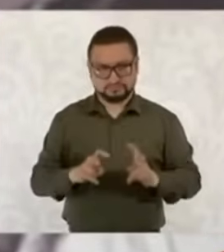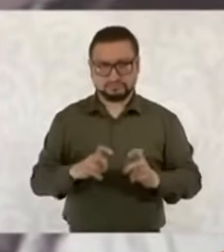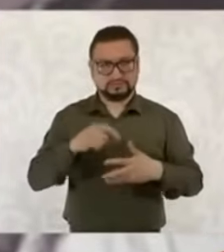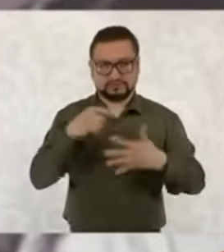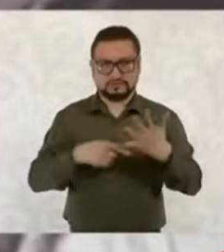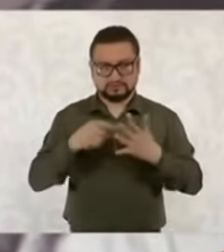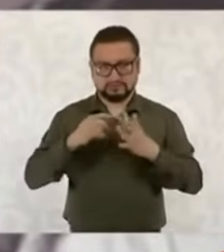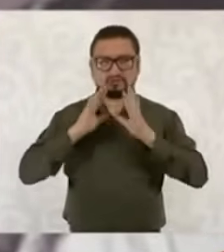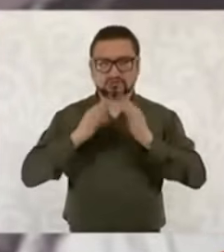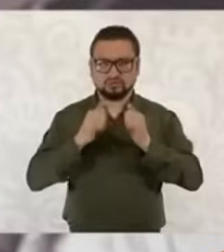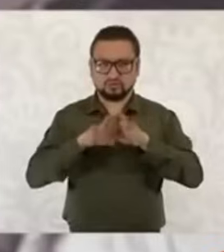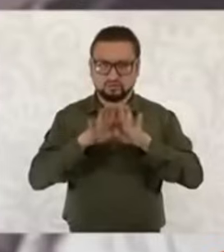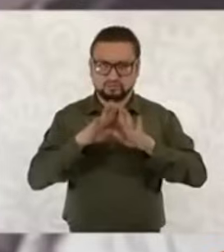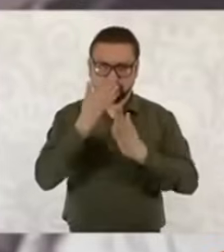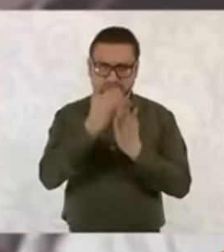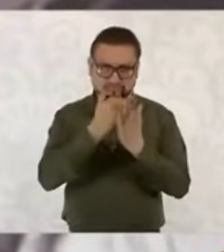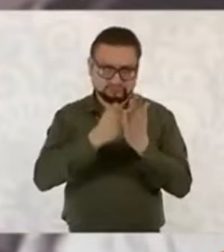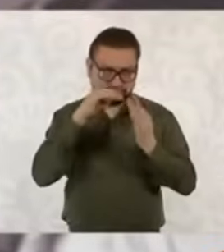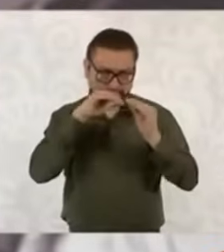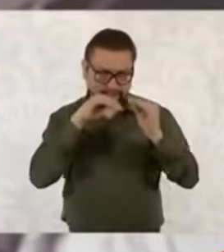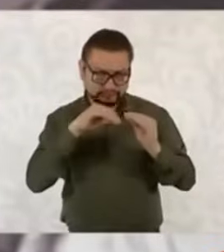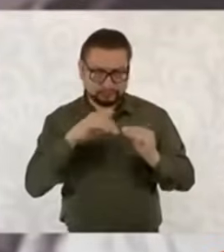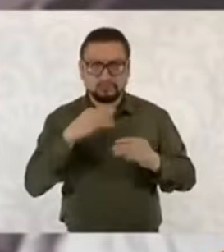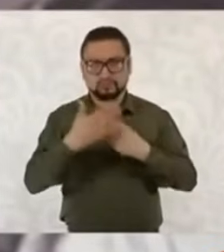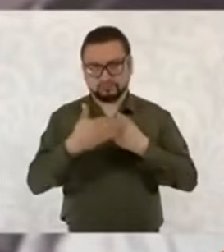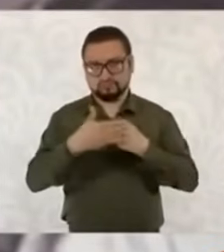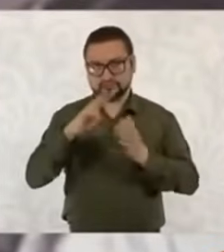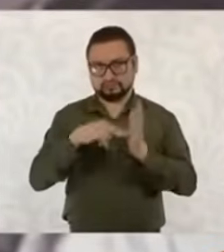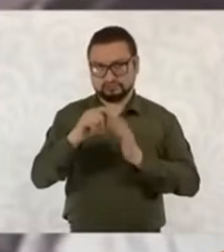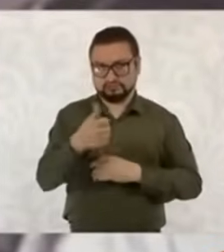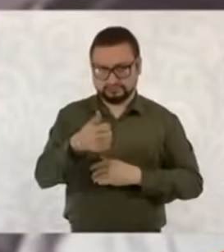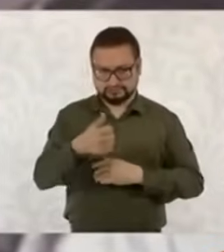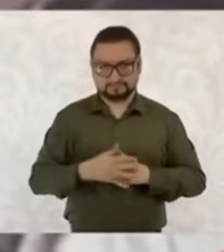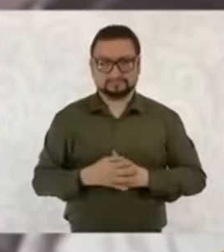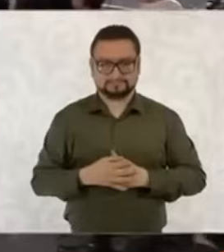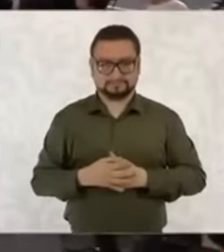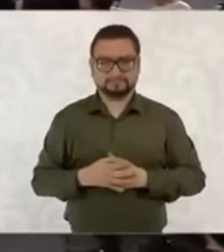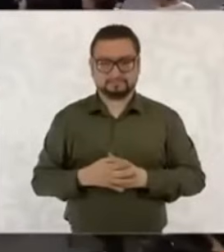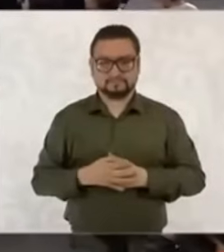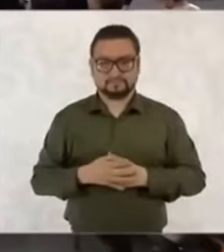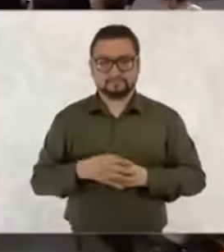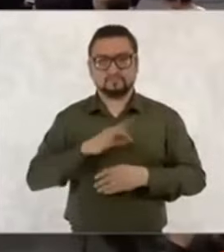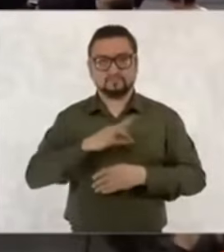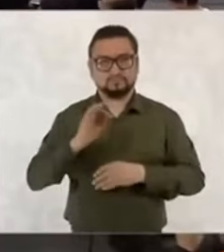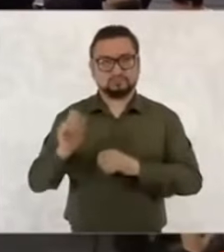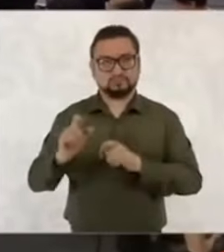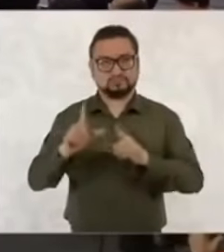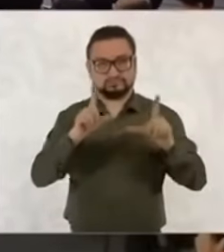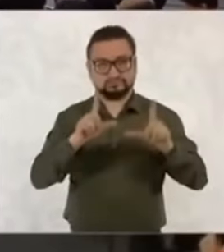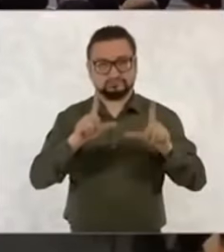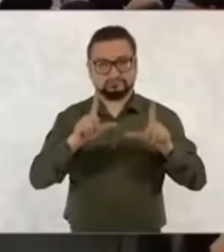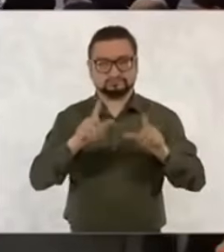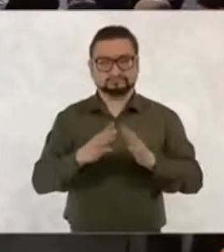el diseño y la planeación para el siguiente año. Si podemos ir a la